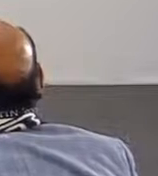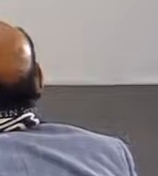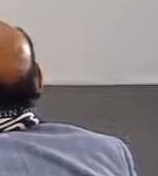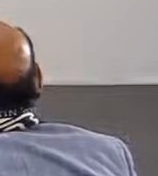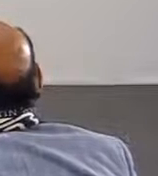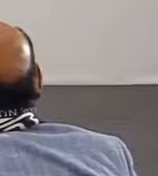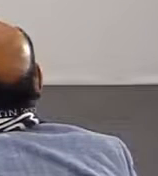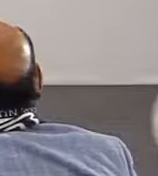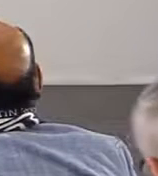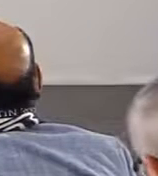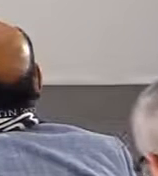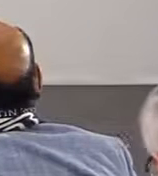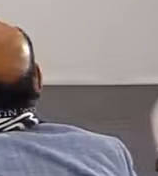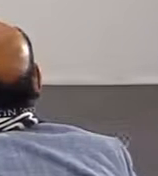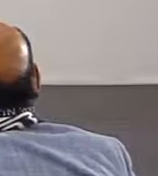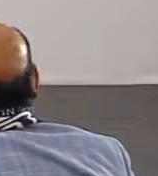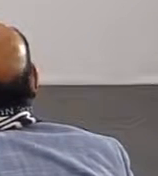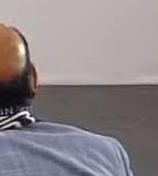o